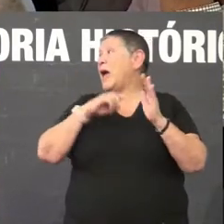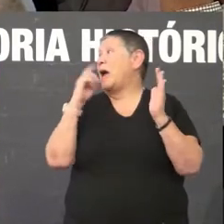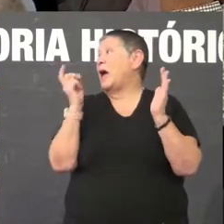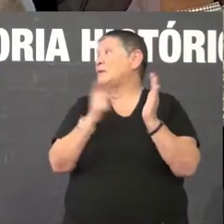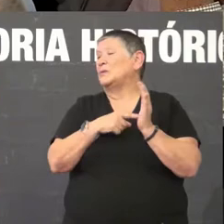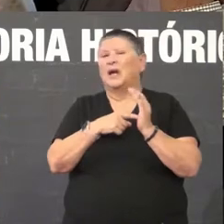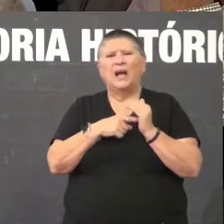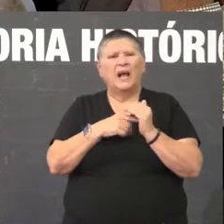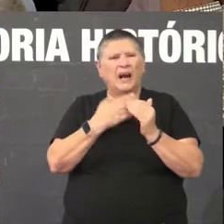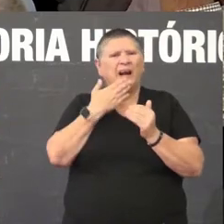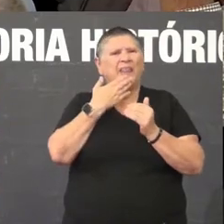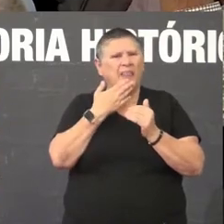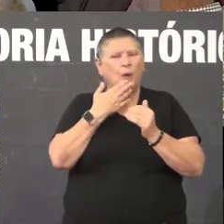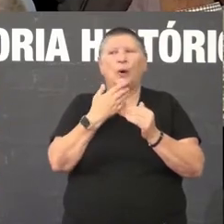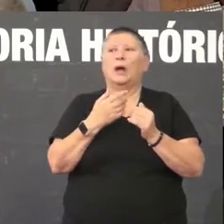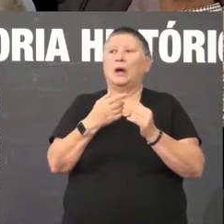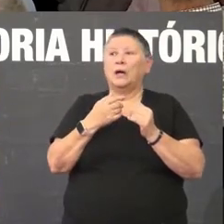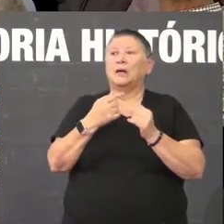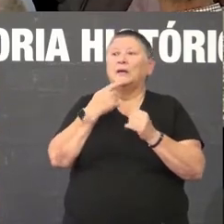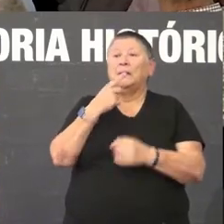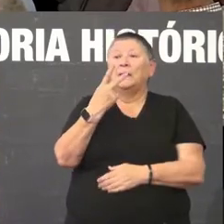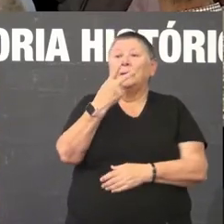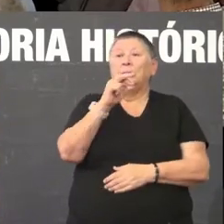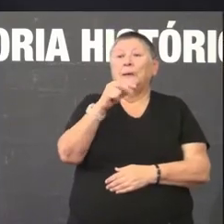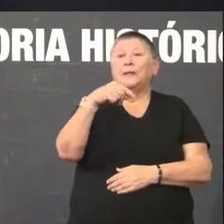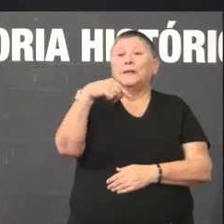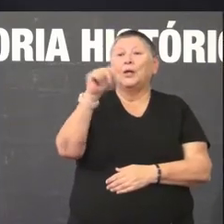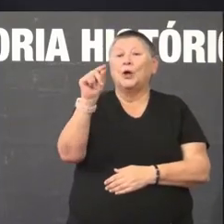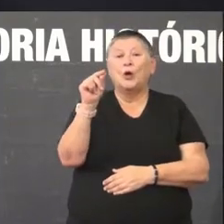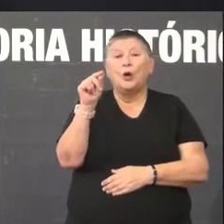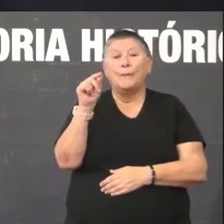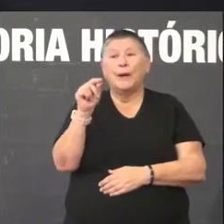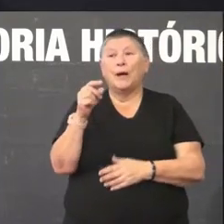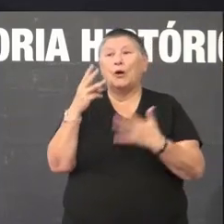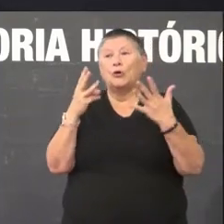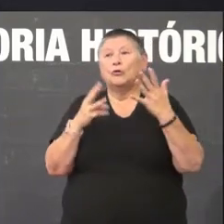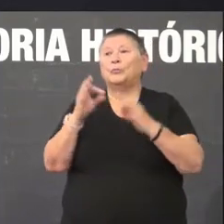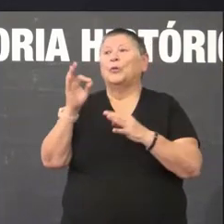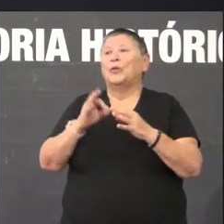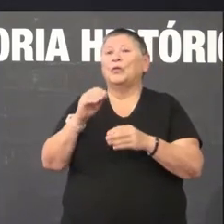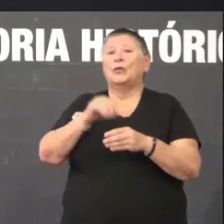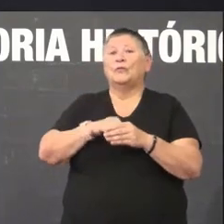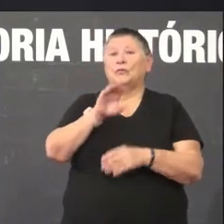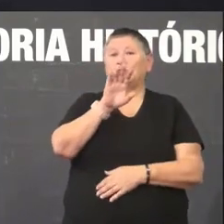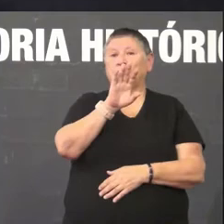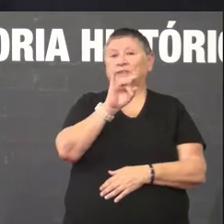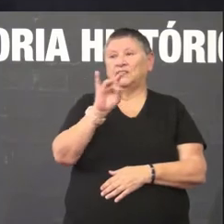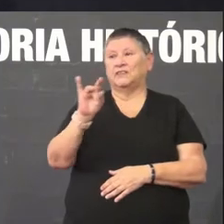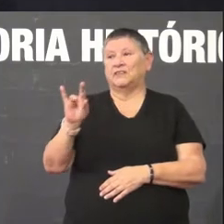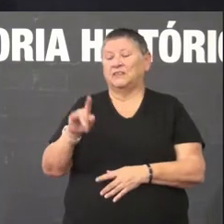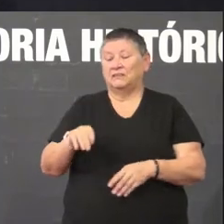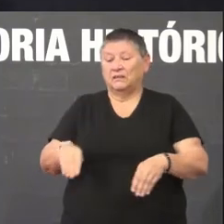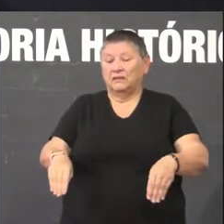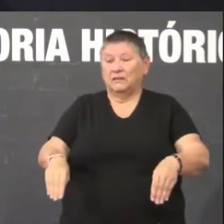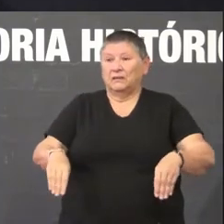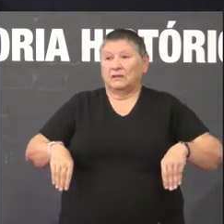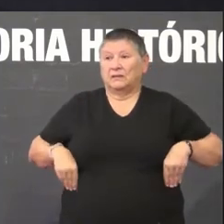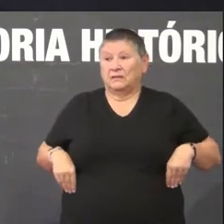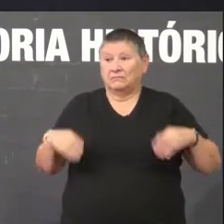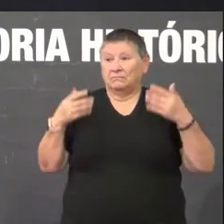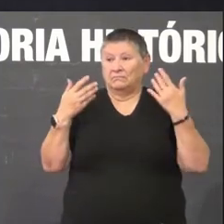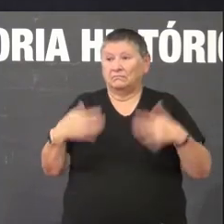ridícula. Foi un 20,80% de voto afirmativo, con unha abstención de casi